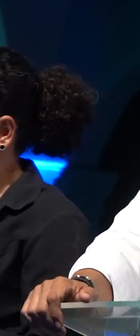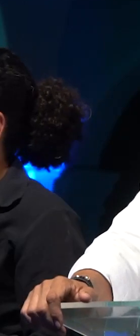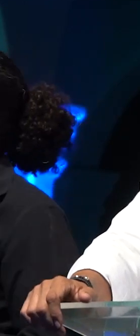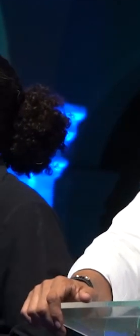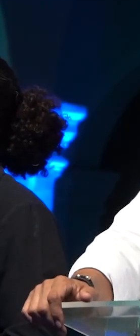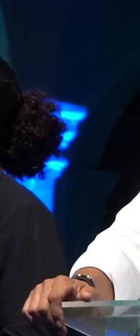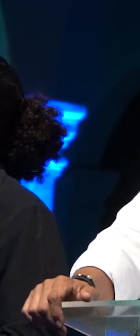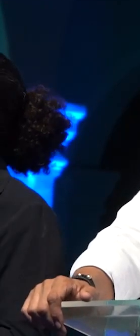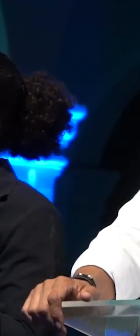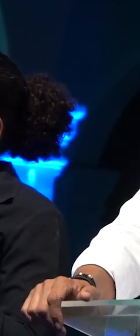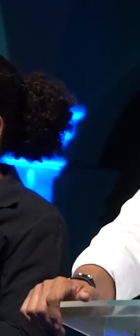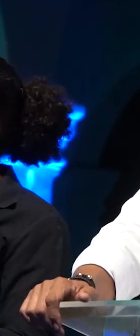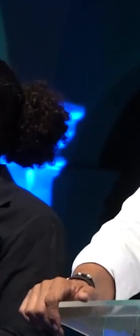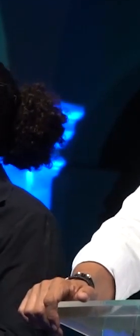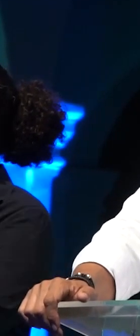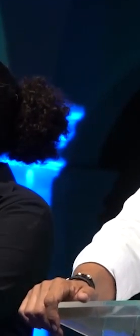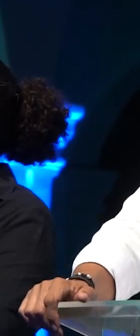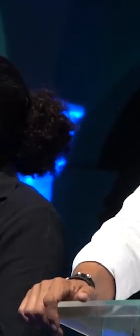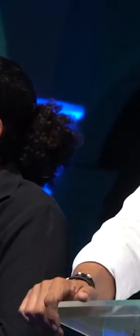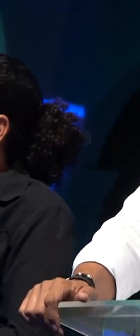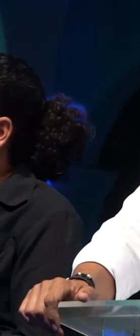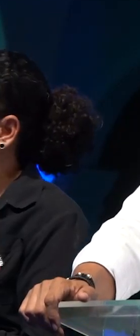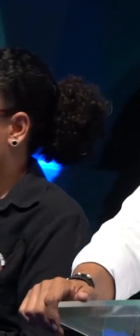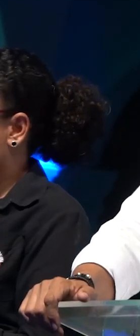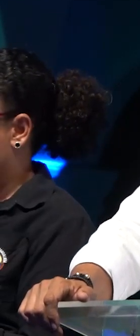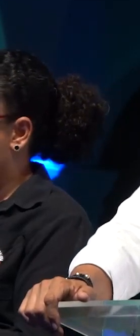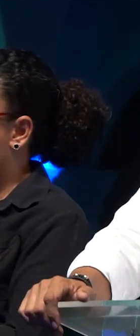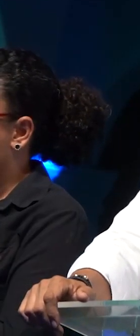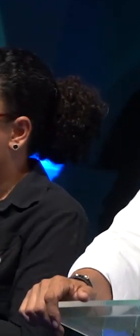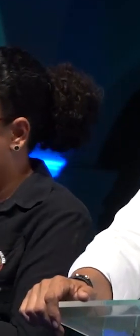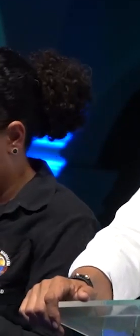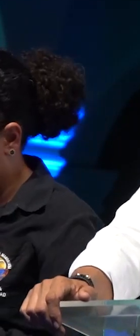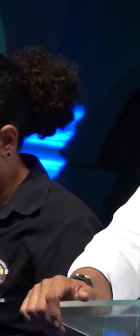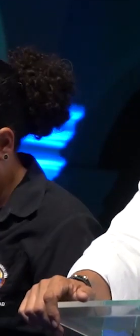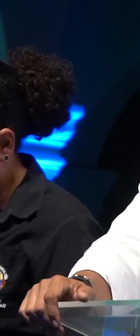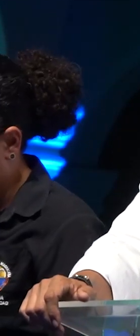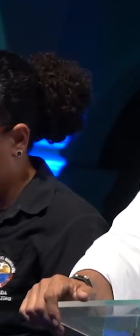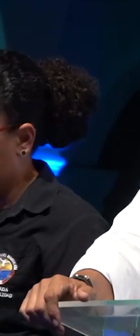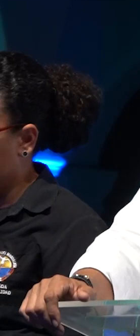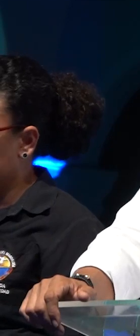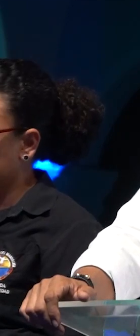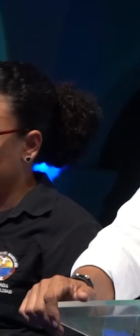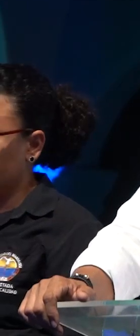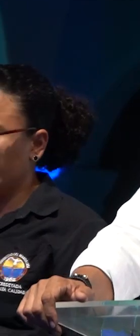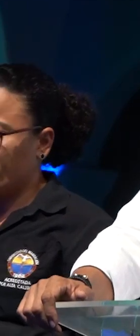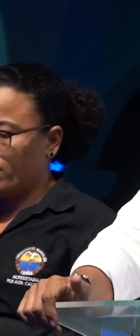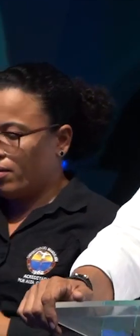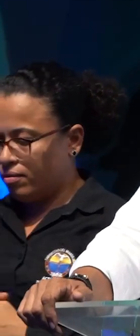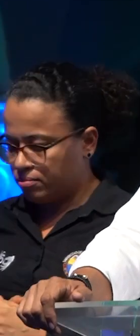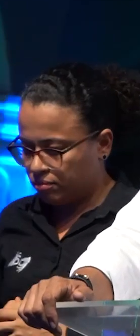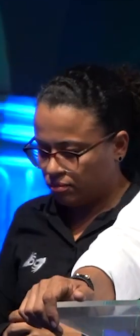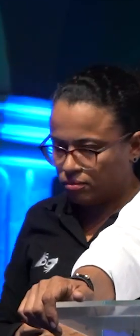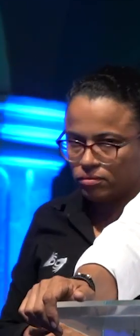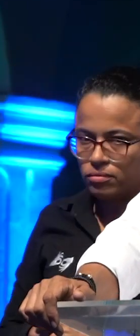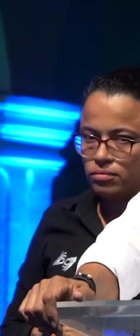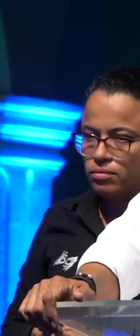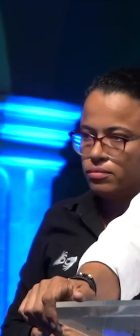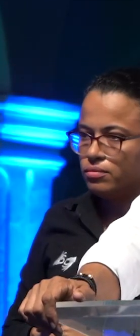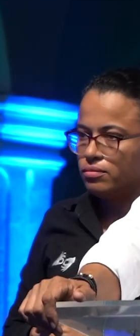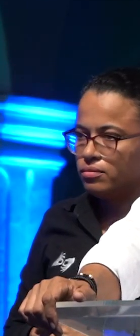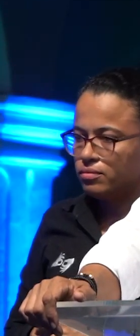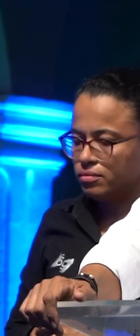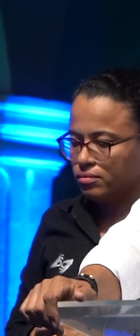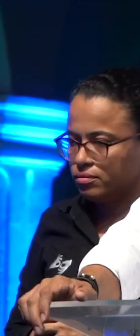de hacerles una pequeña broma y le pedí a ChatGPT que me escribiera un discurso de 300 palabras emotivo, destacando